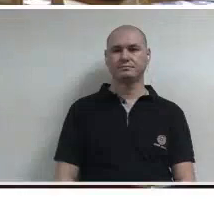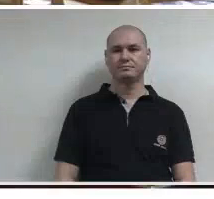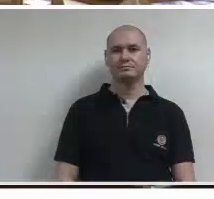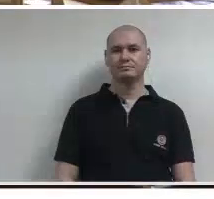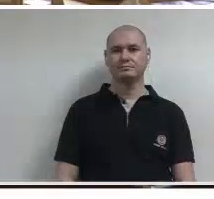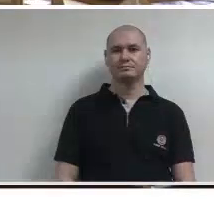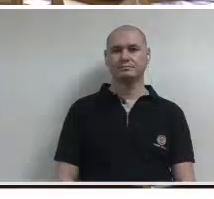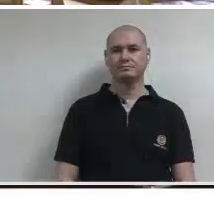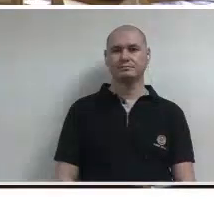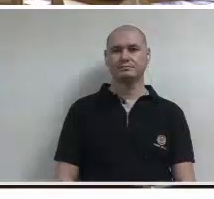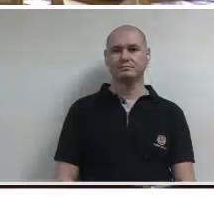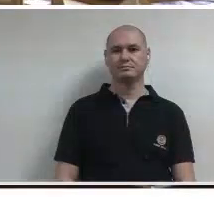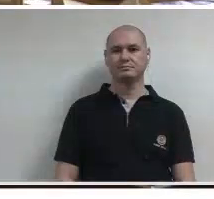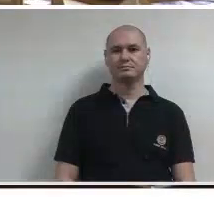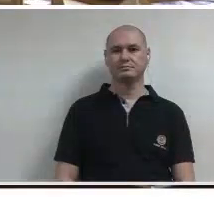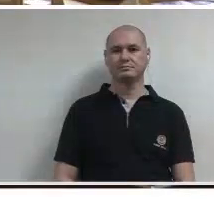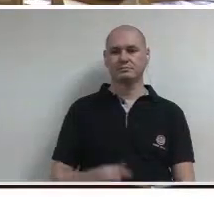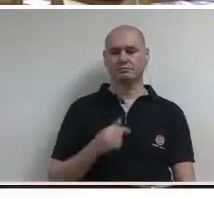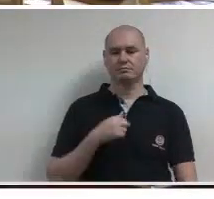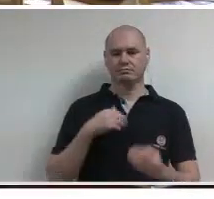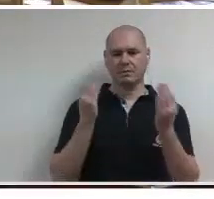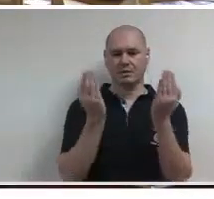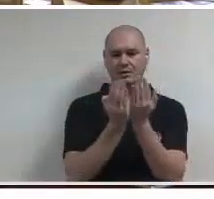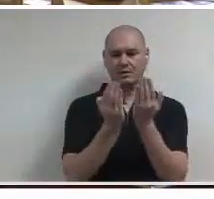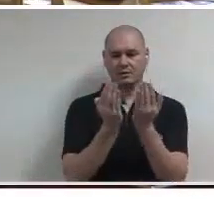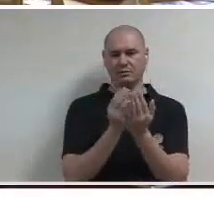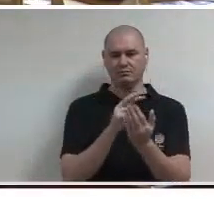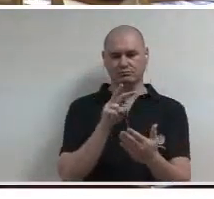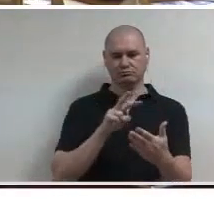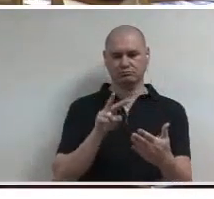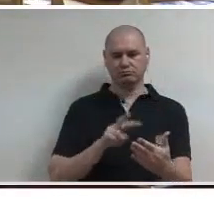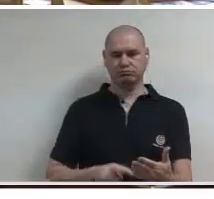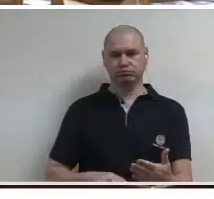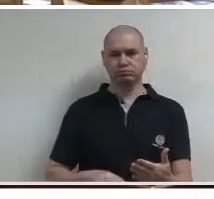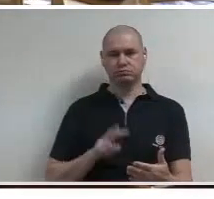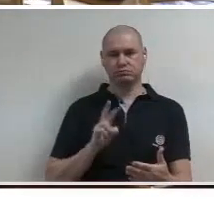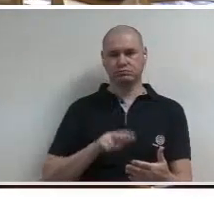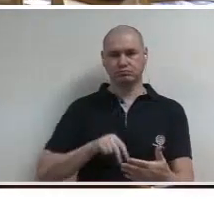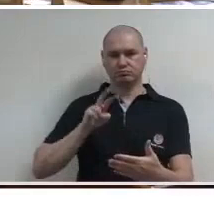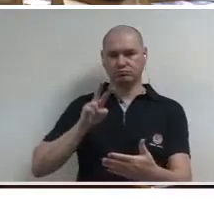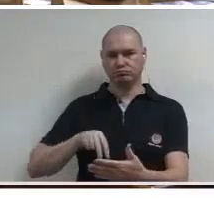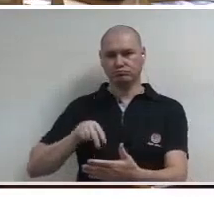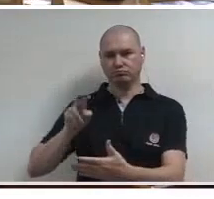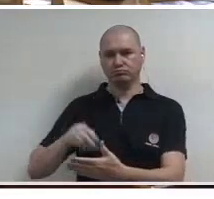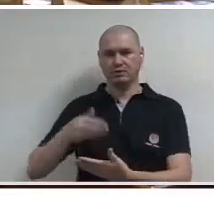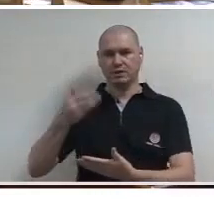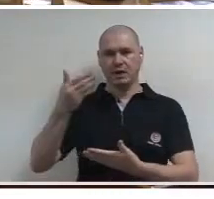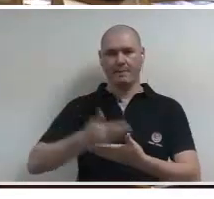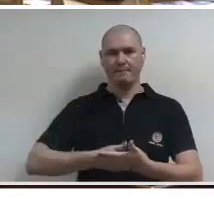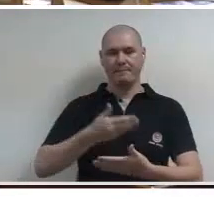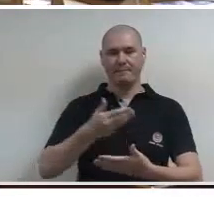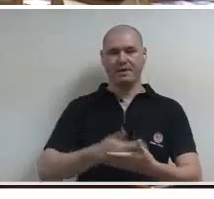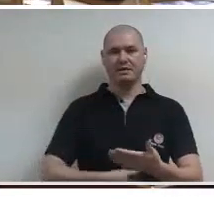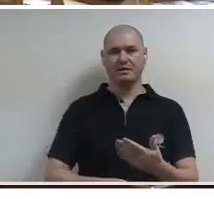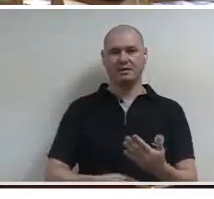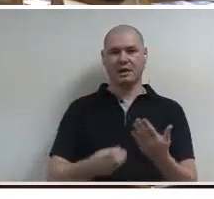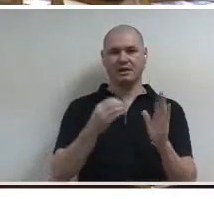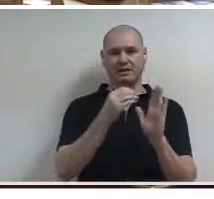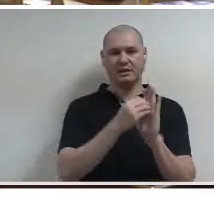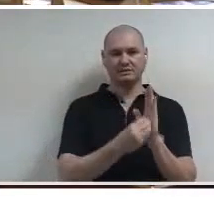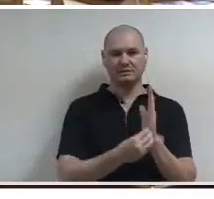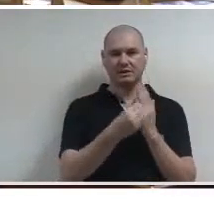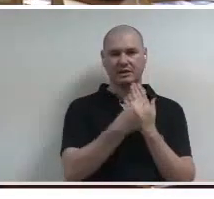ministro Jiménez. Analizada la.